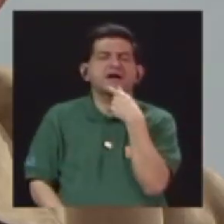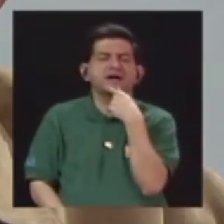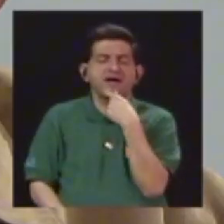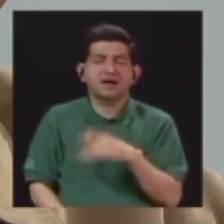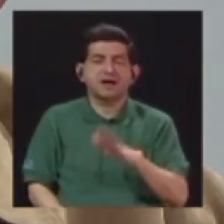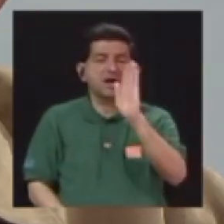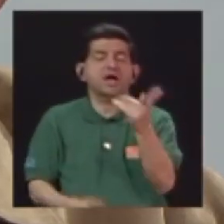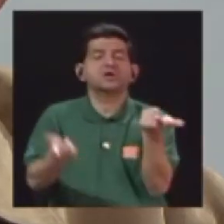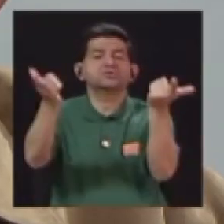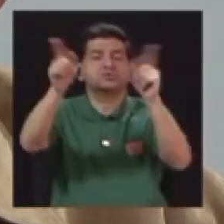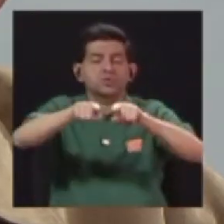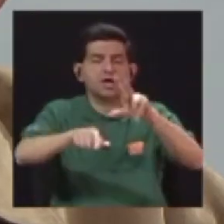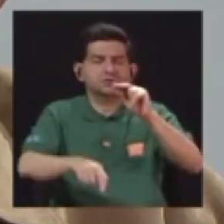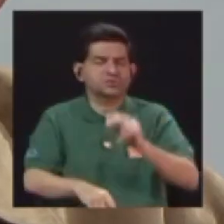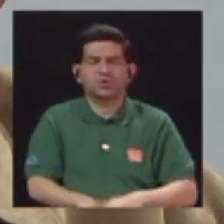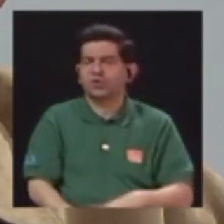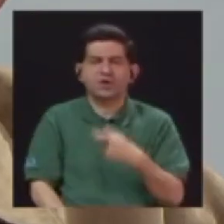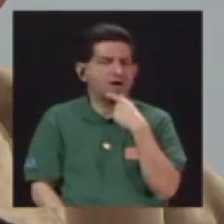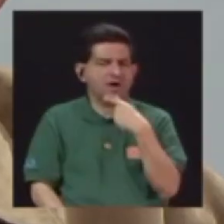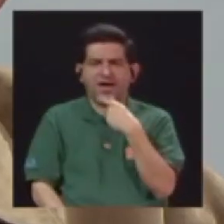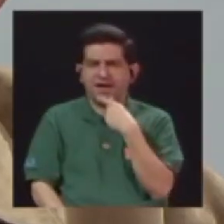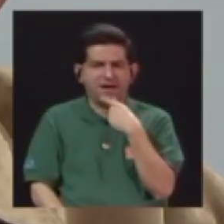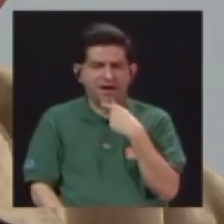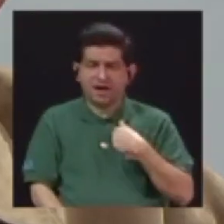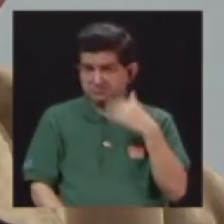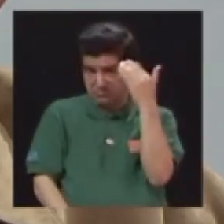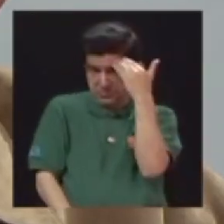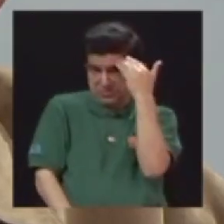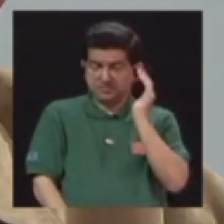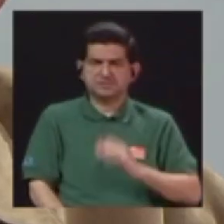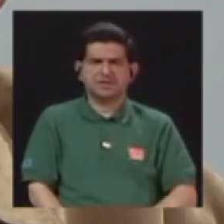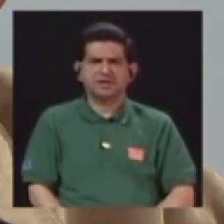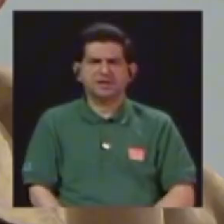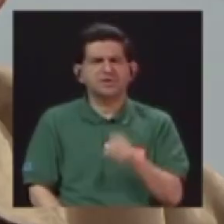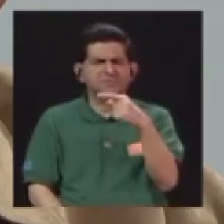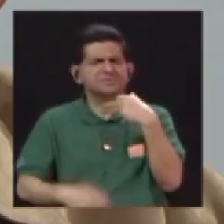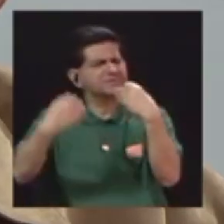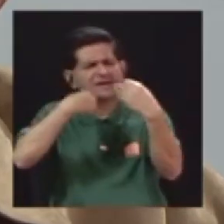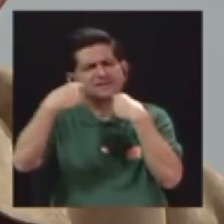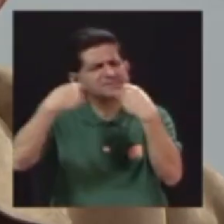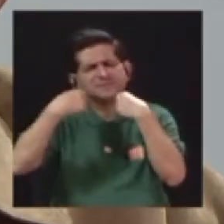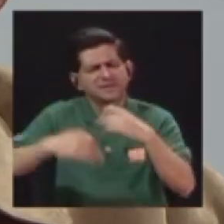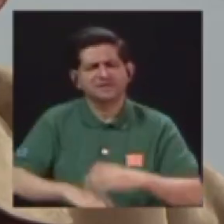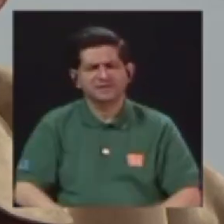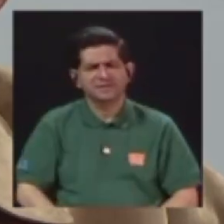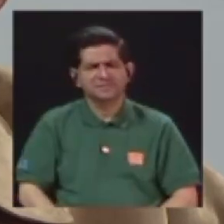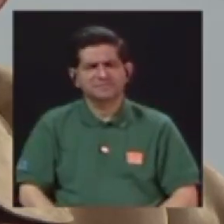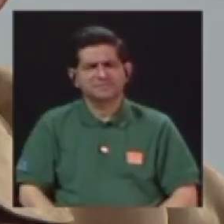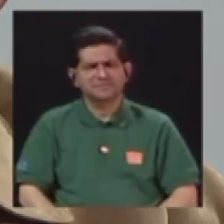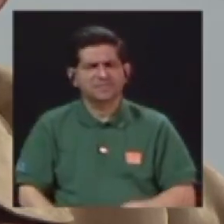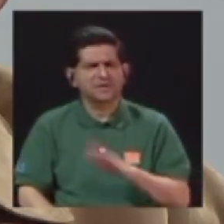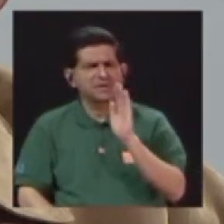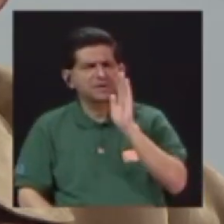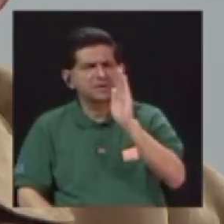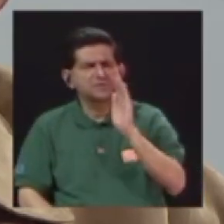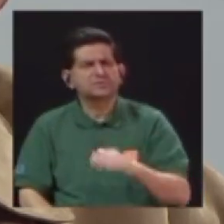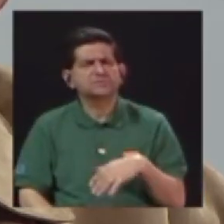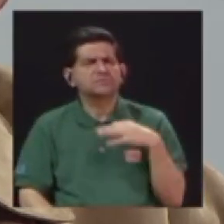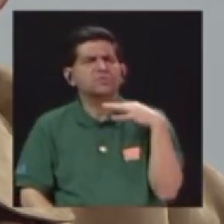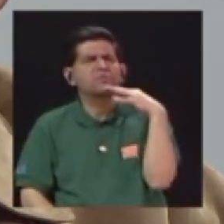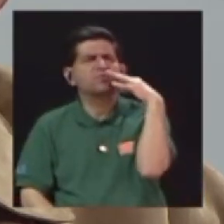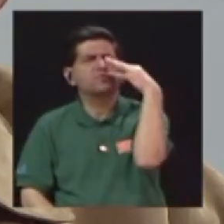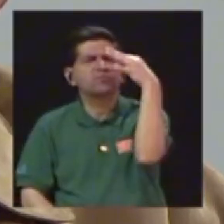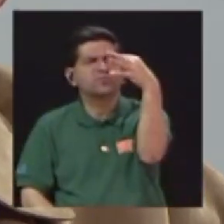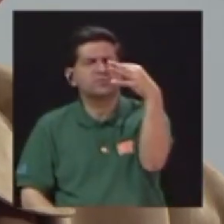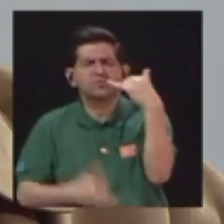caso suyo no fue a Inglaterra, por lo menos hasta donde sé. Cuéntenos cuáles fueron sus horizontes